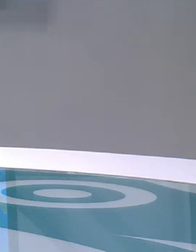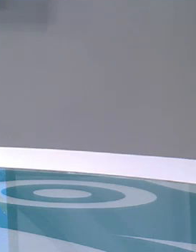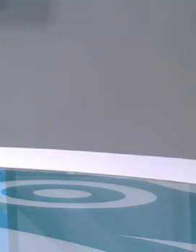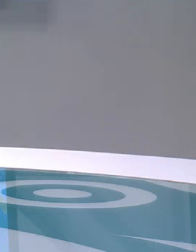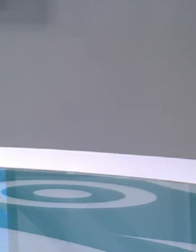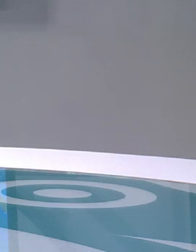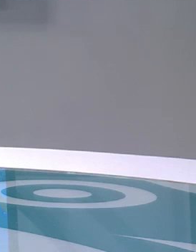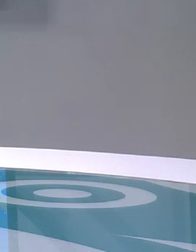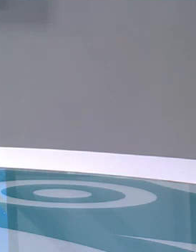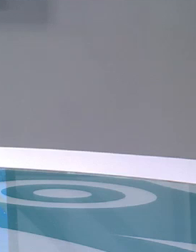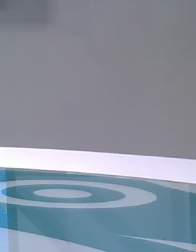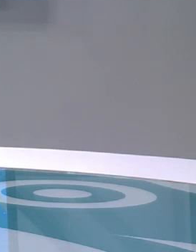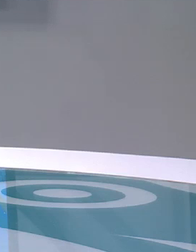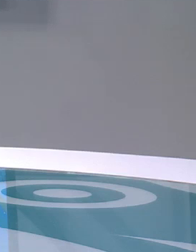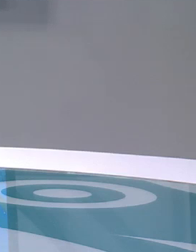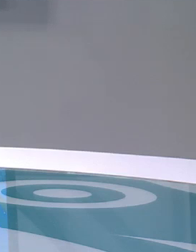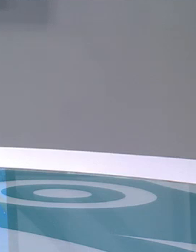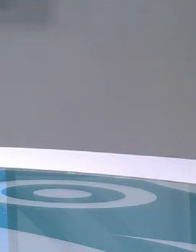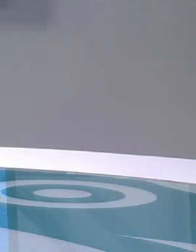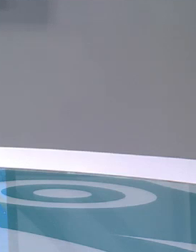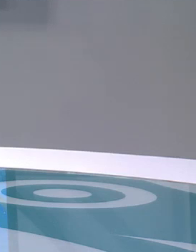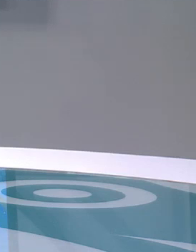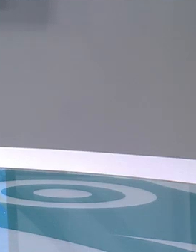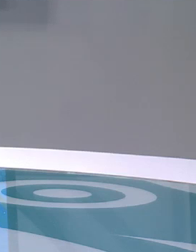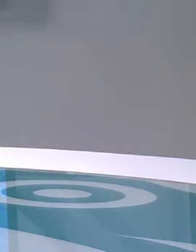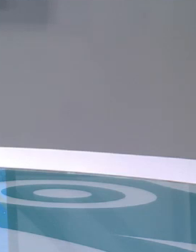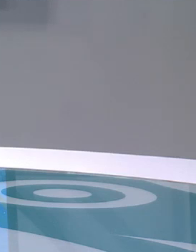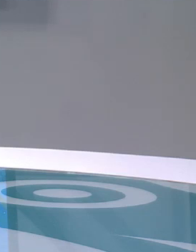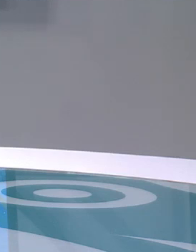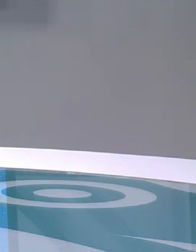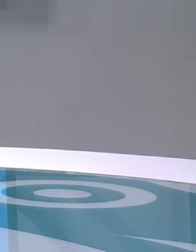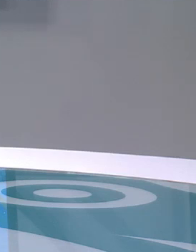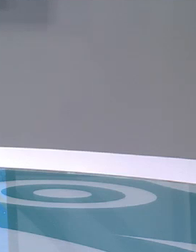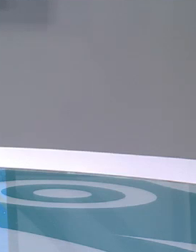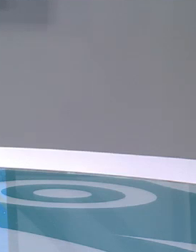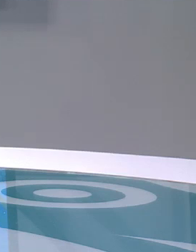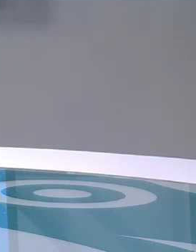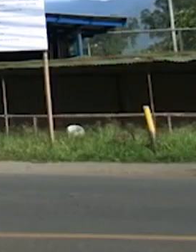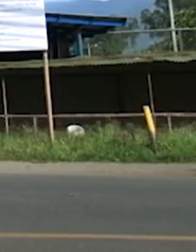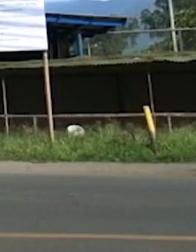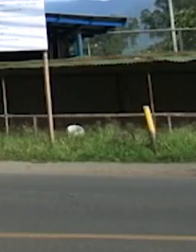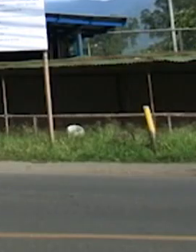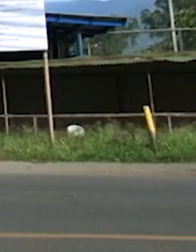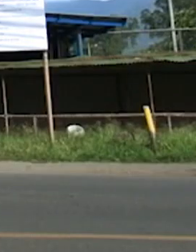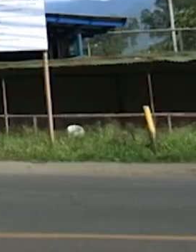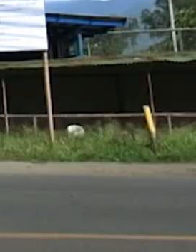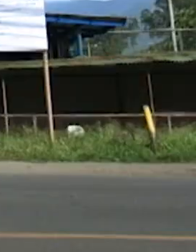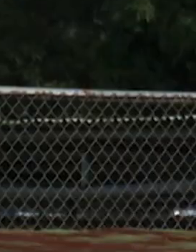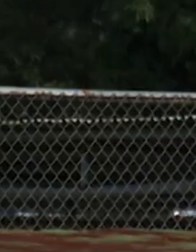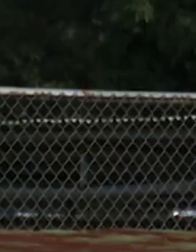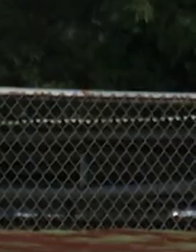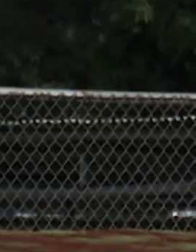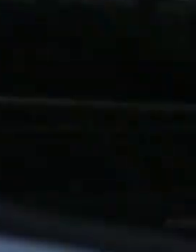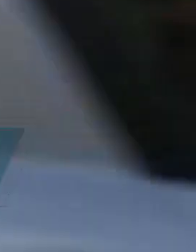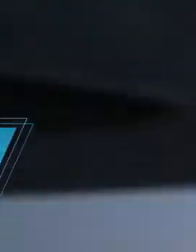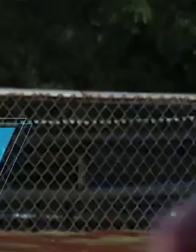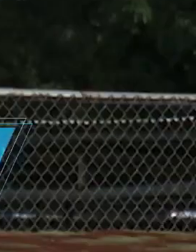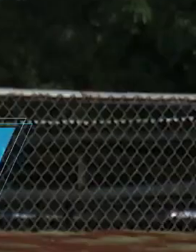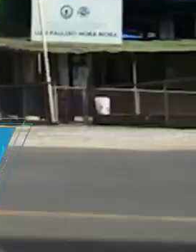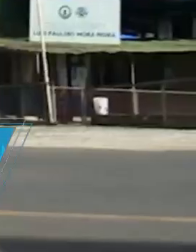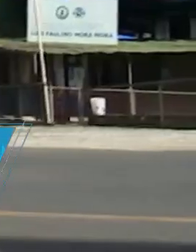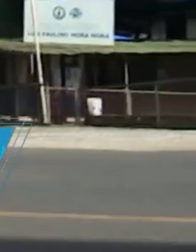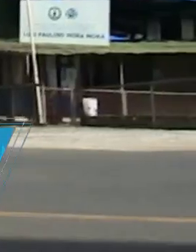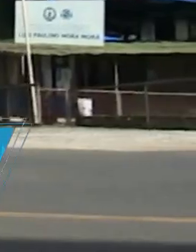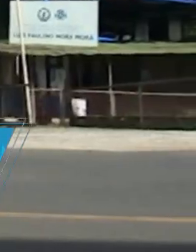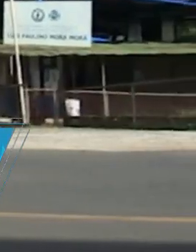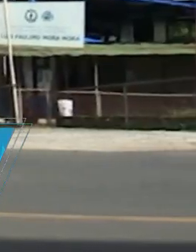jueves 32 privados de libertad contagiados. Veamos. La cárcel Luis Paulino Mora en San Rafael de